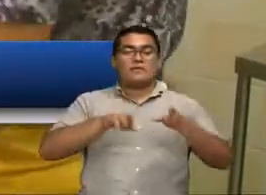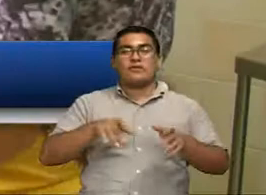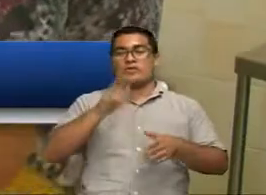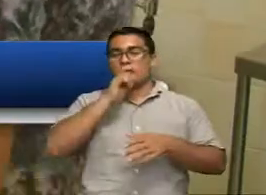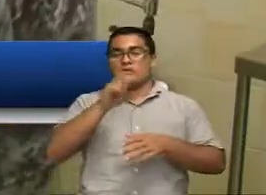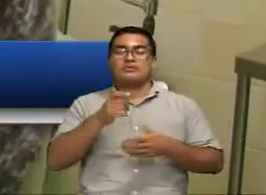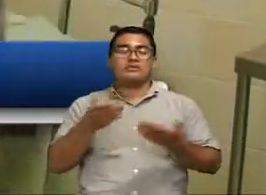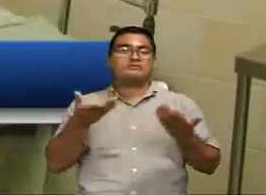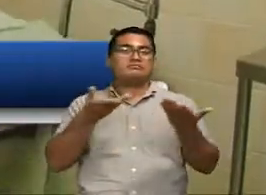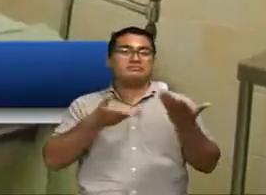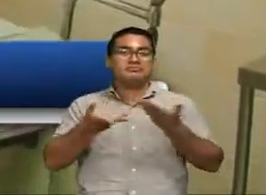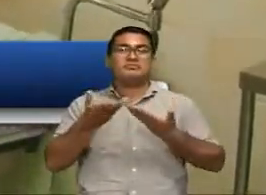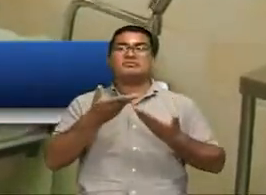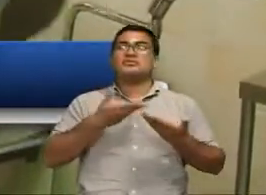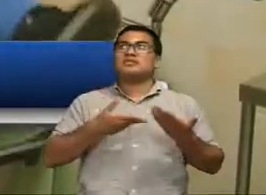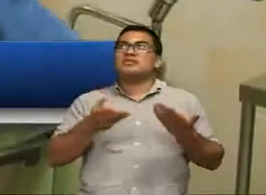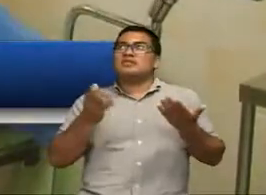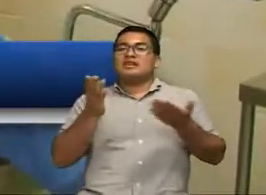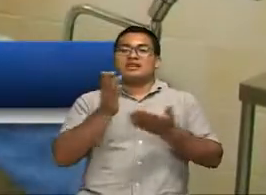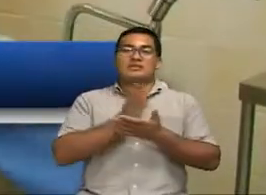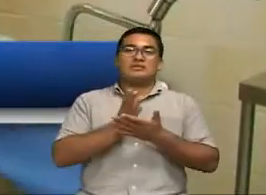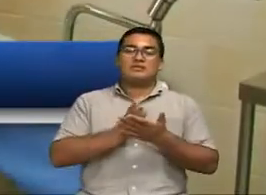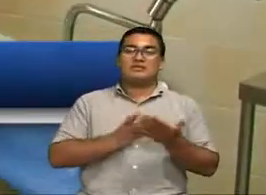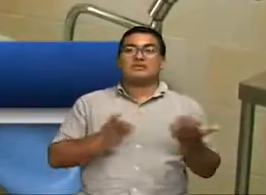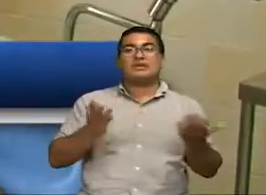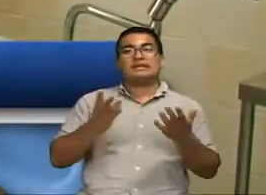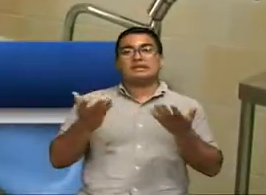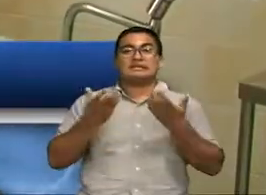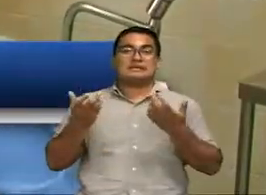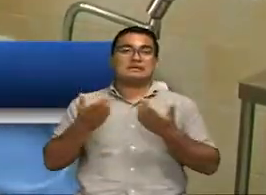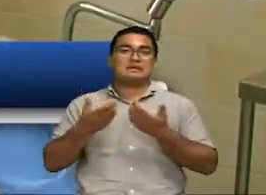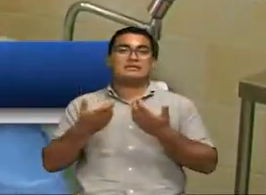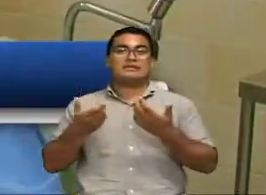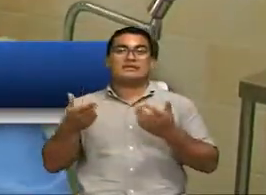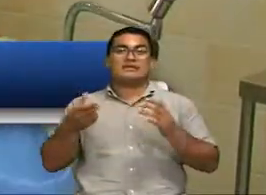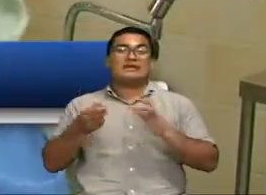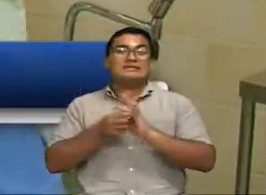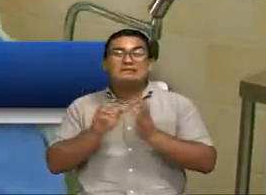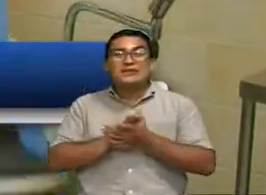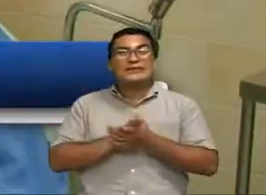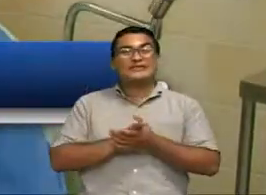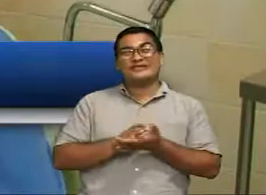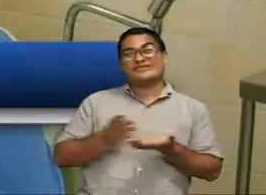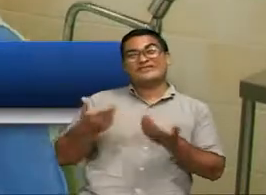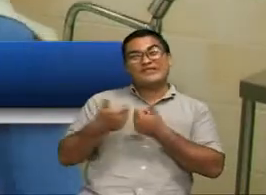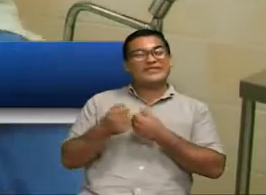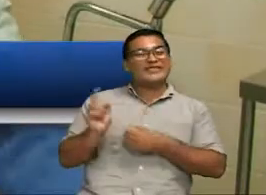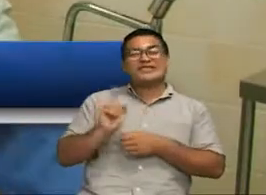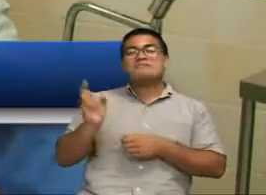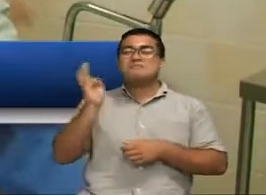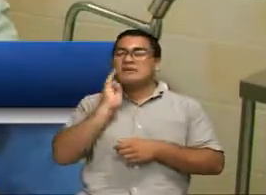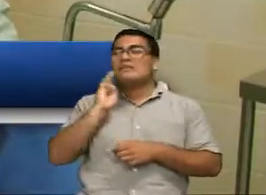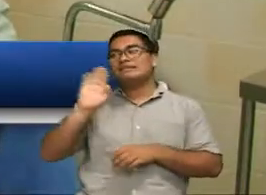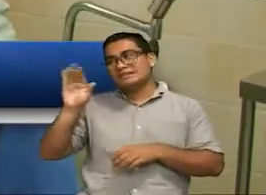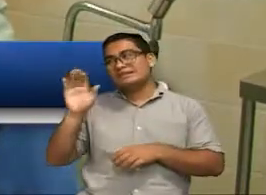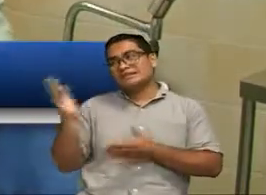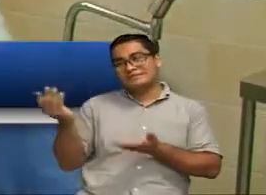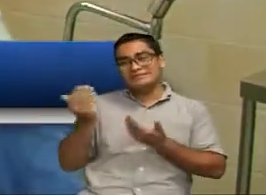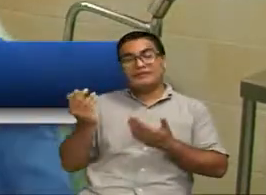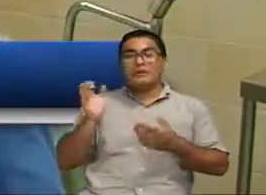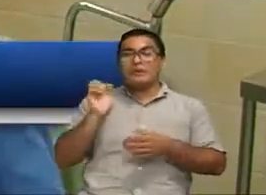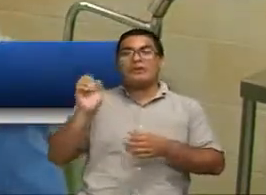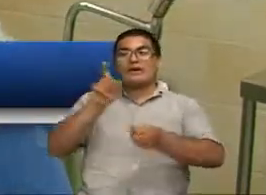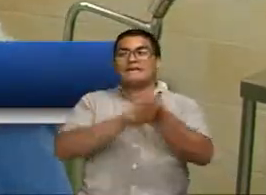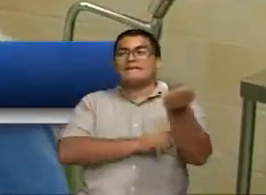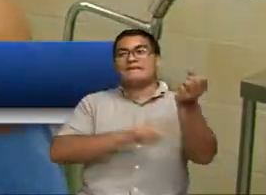más confianza. A veces no le tienen confianza al marido, ni al esposo, le tienen más confianza a la mamá. A veces no es a la mamá, a una